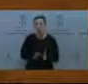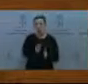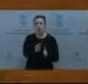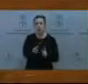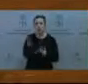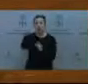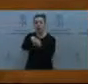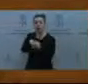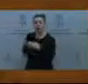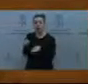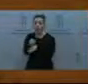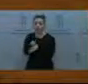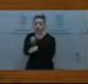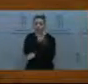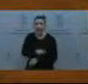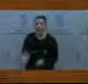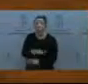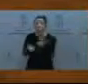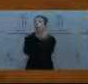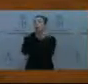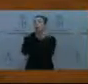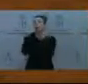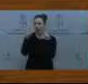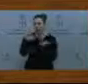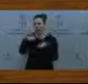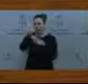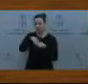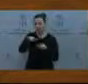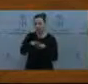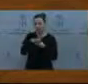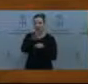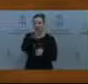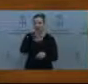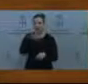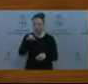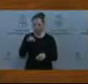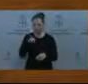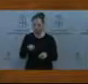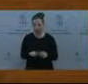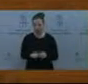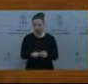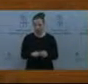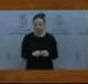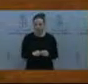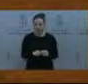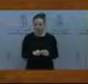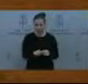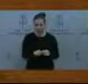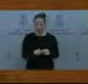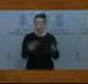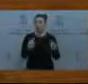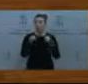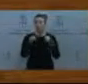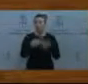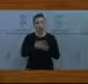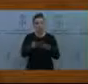de la red autonómica. Y sus señorías tuvieron varias fases, y me van a permitir que así lo